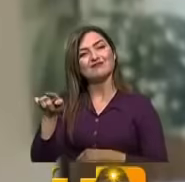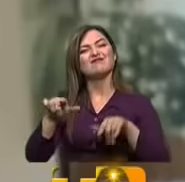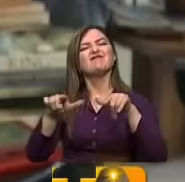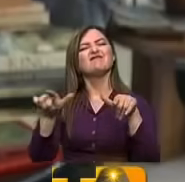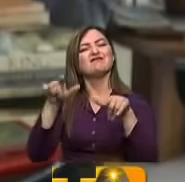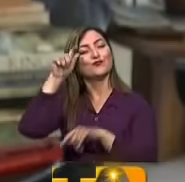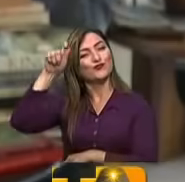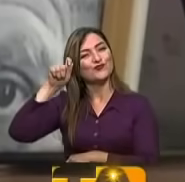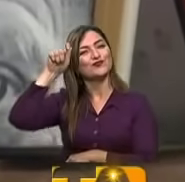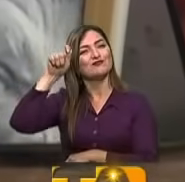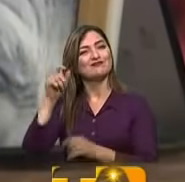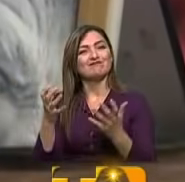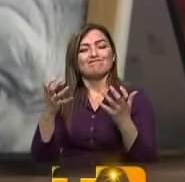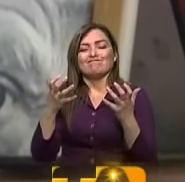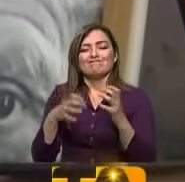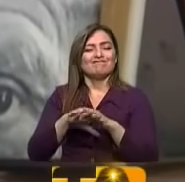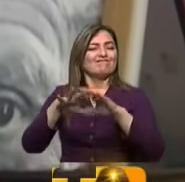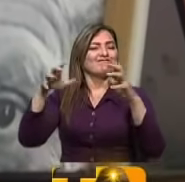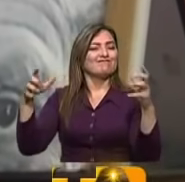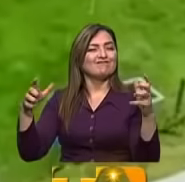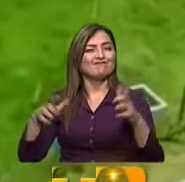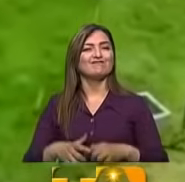espacio que a veces quiere parecer grande.